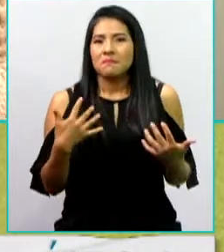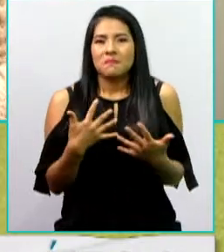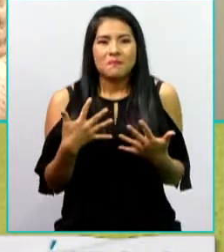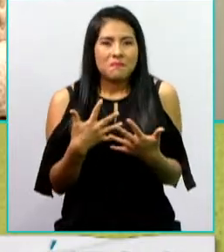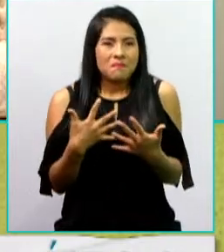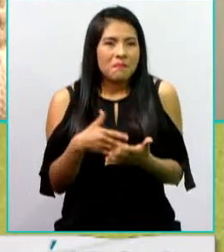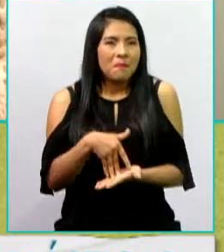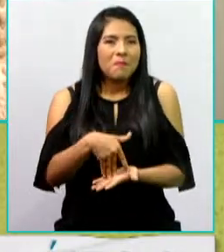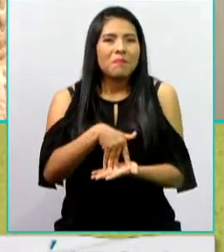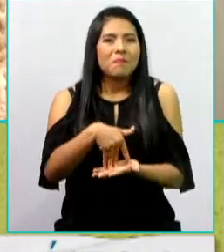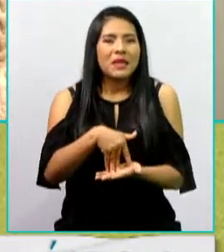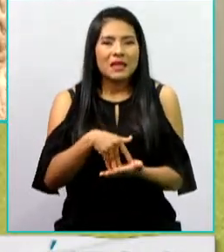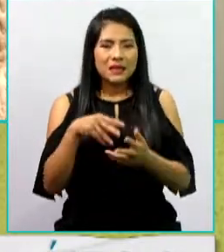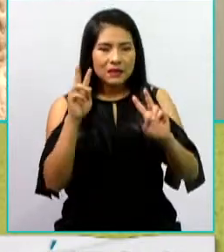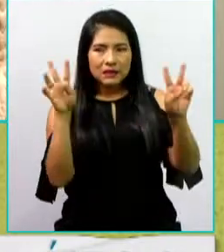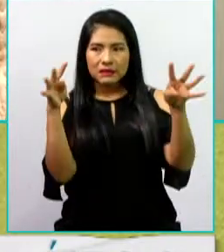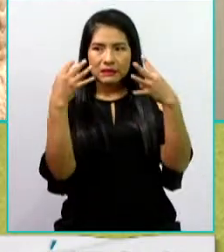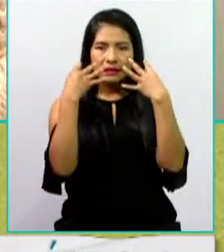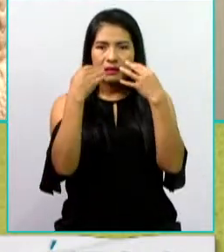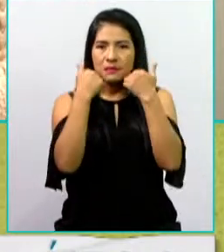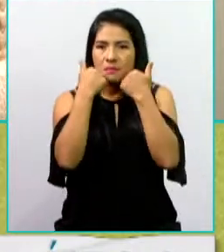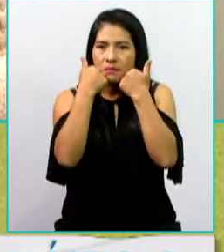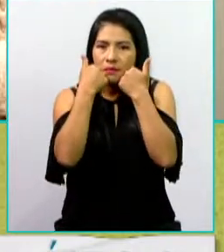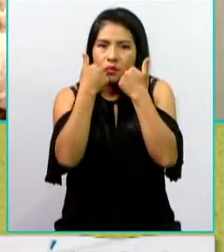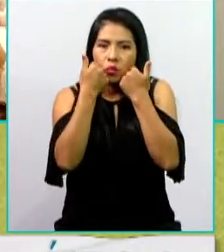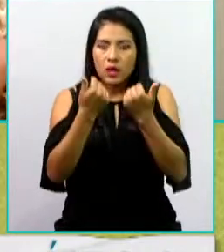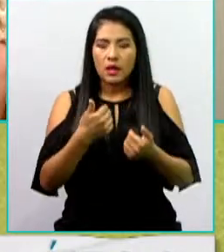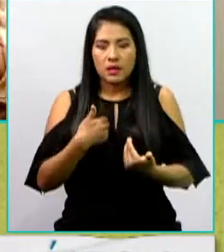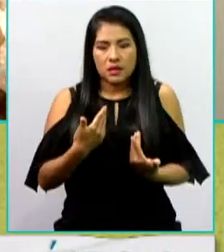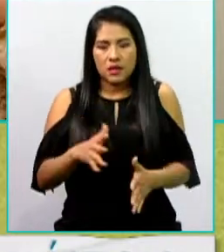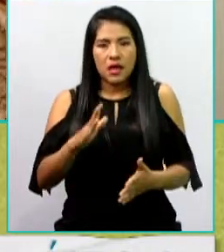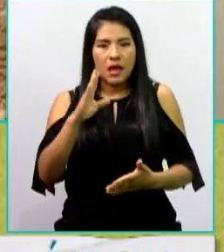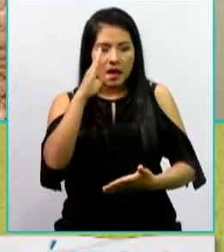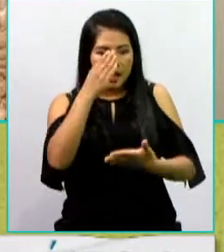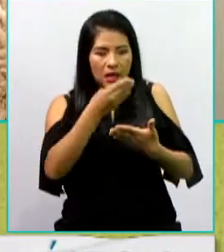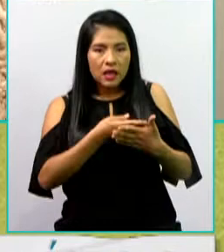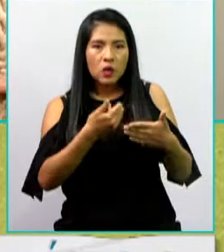un poco de vergüenza porque yo era mamá,